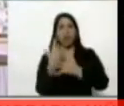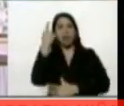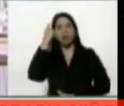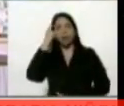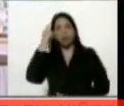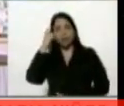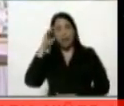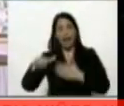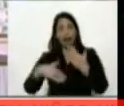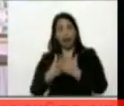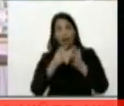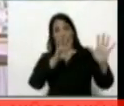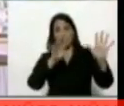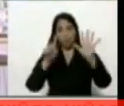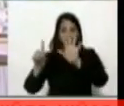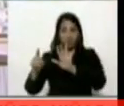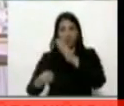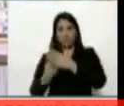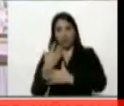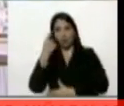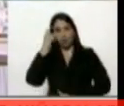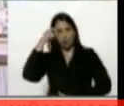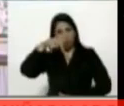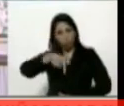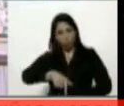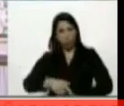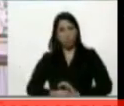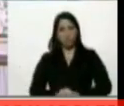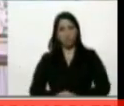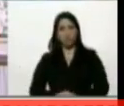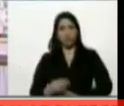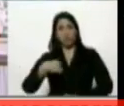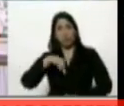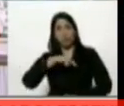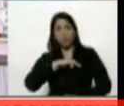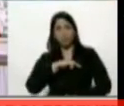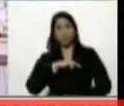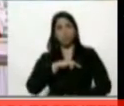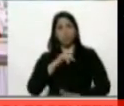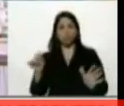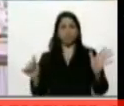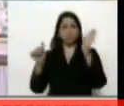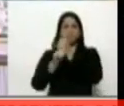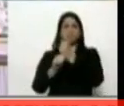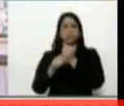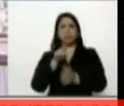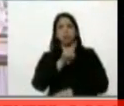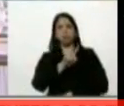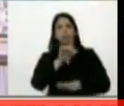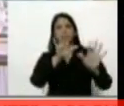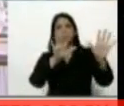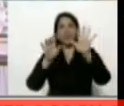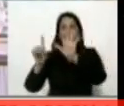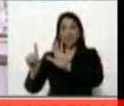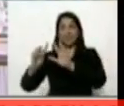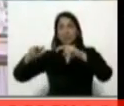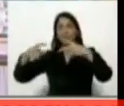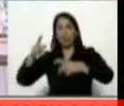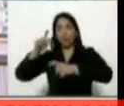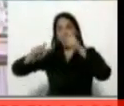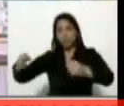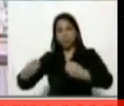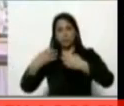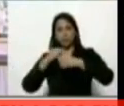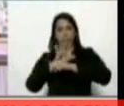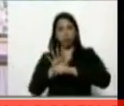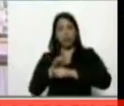interinato. La gente preguntaba, ¿y por qué 2 años de licencia? Porque esto se avaló. Y al avalar esto, por no golpear en caliente y hacer las cosas estas de